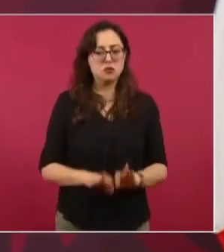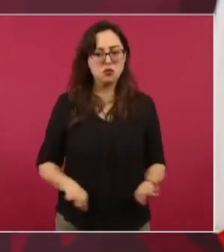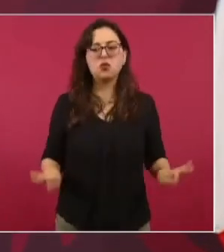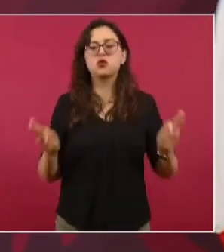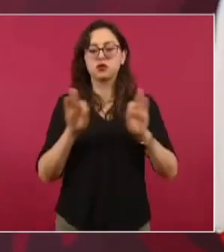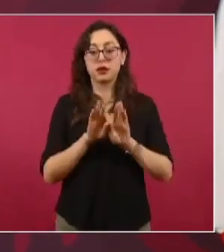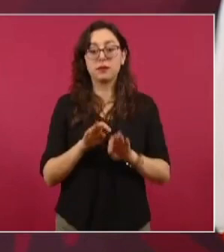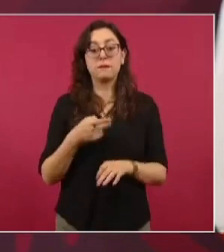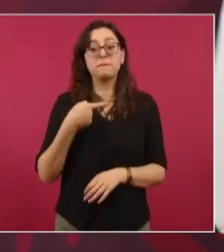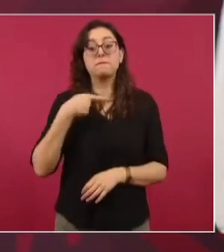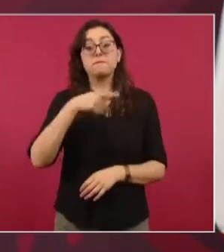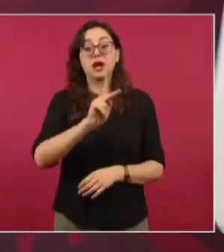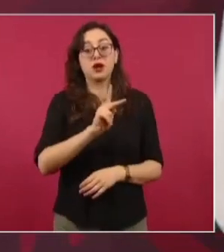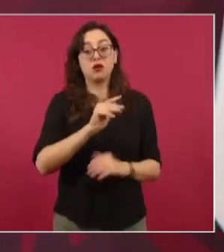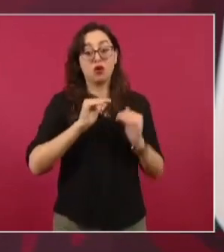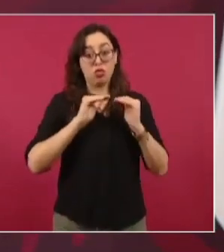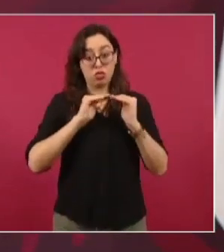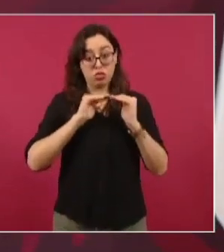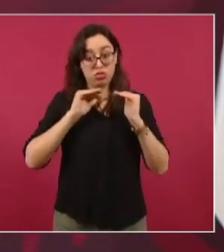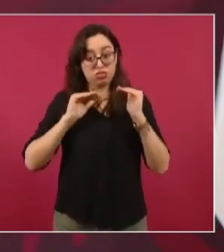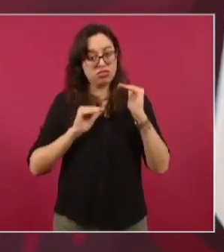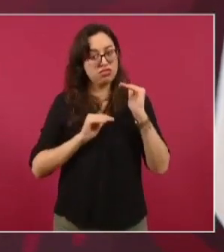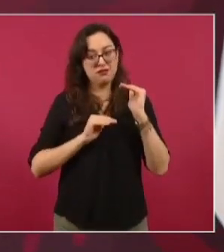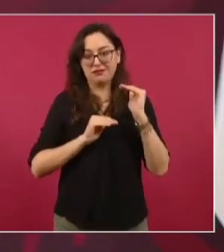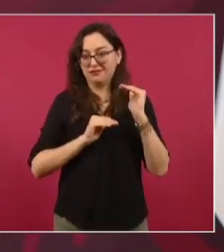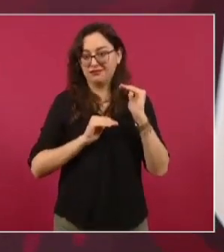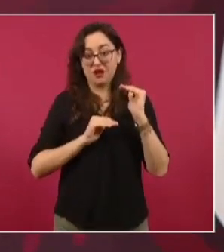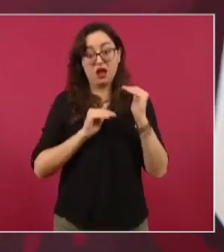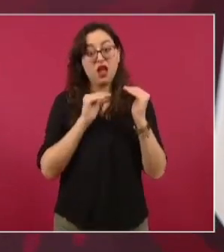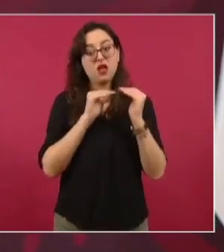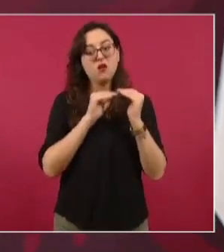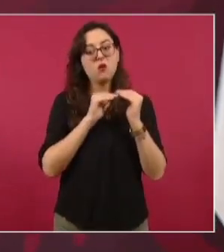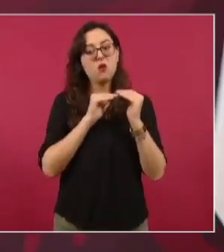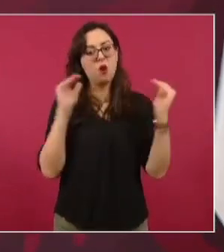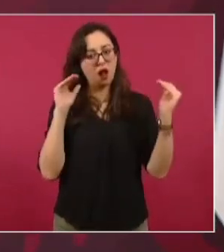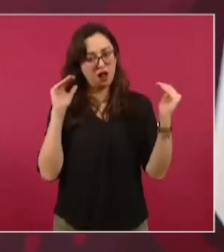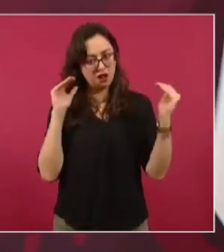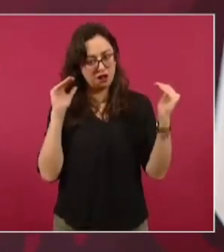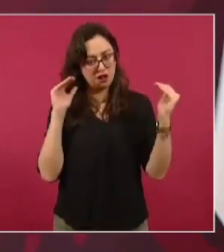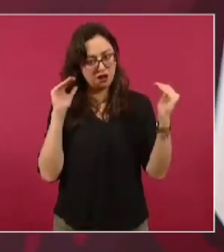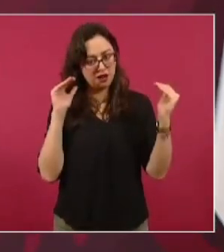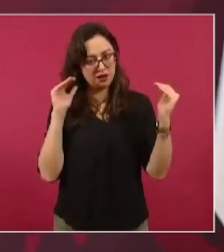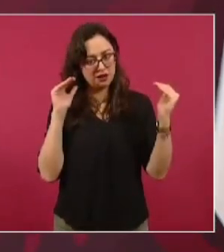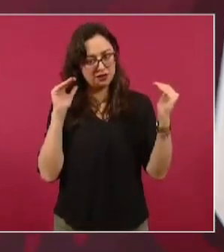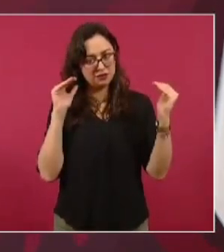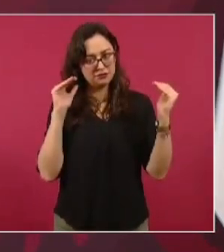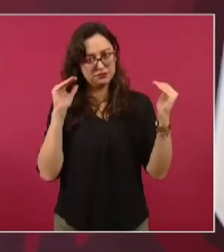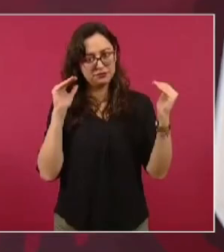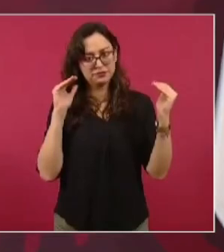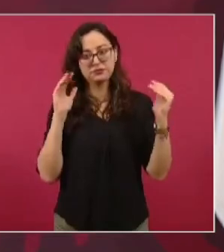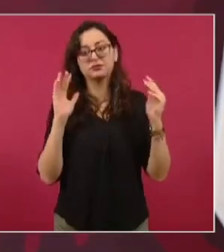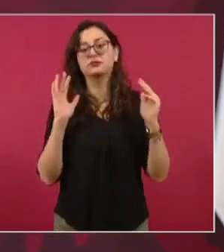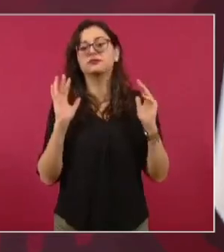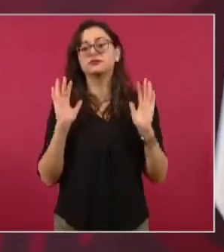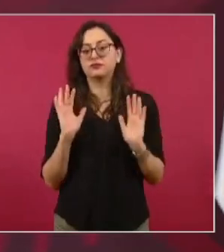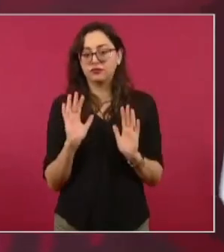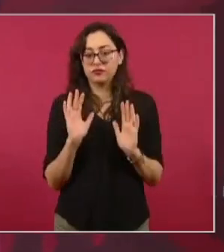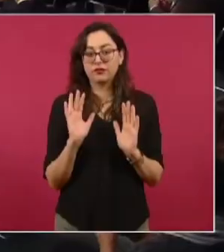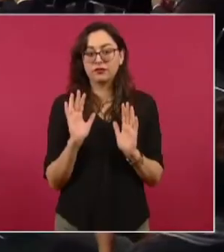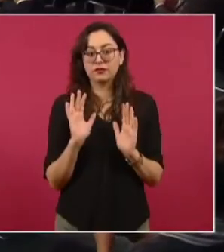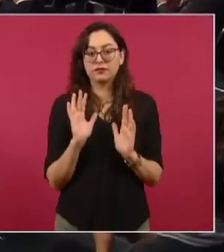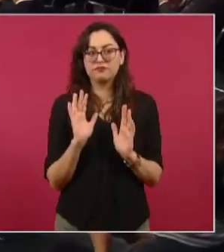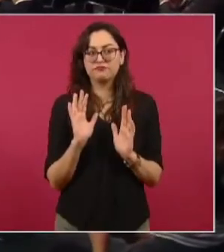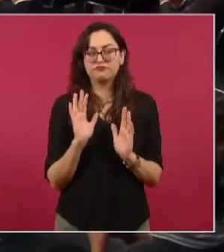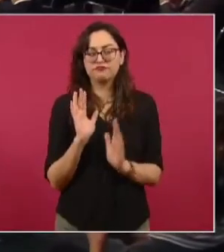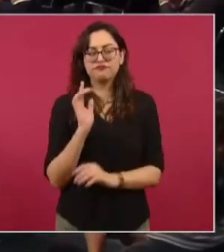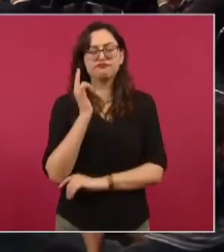pero sin subordinación este si se tratara por ejemplo decir a